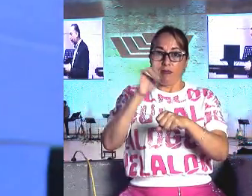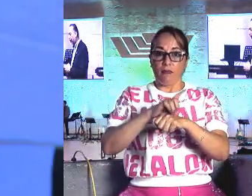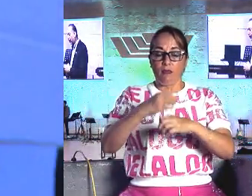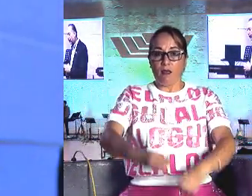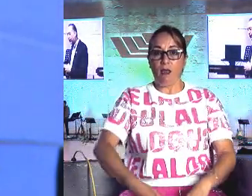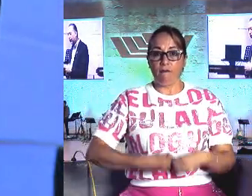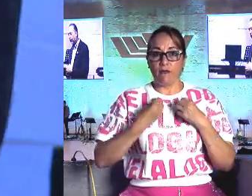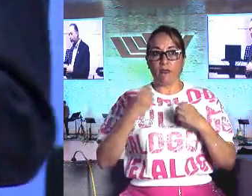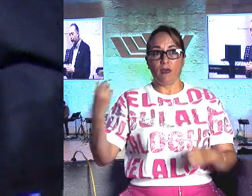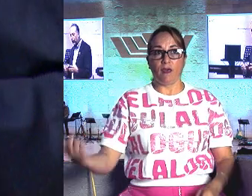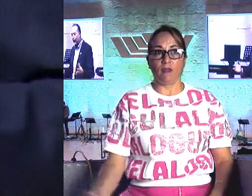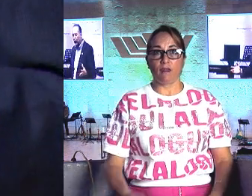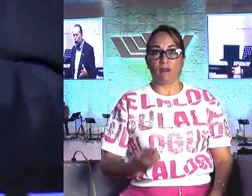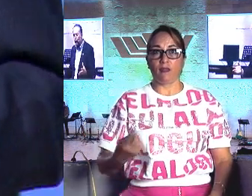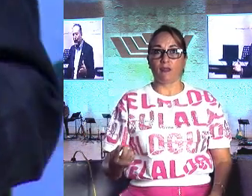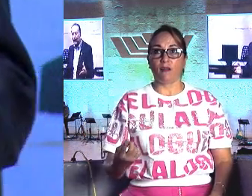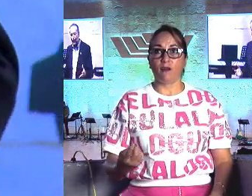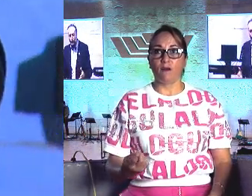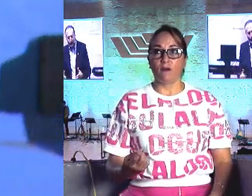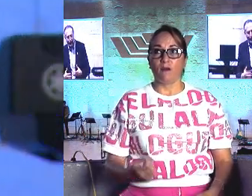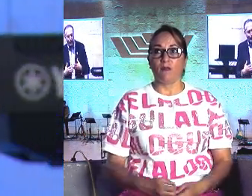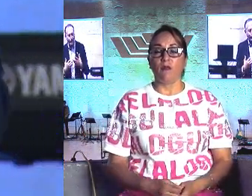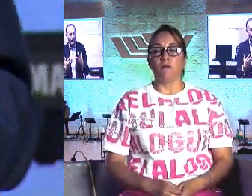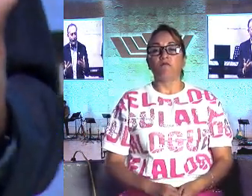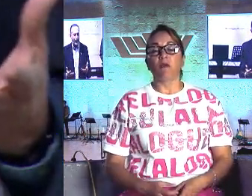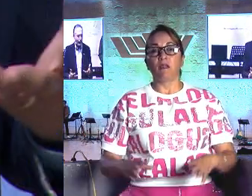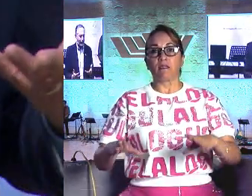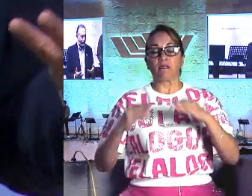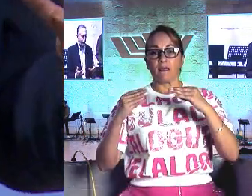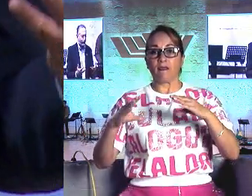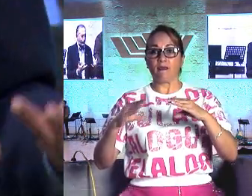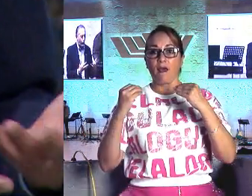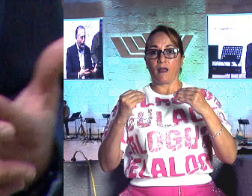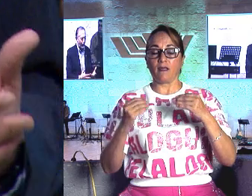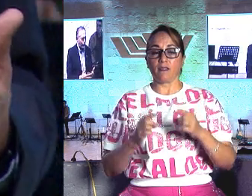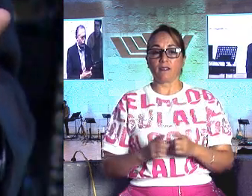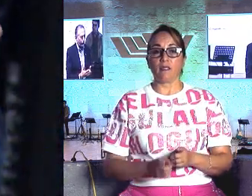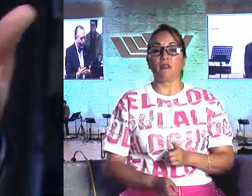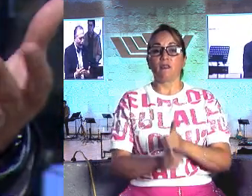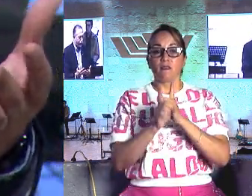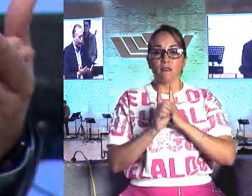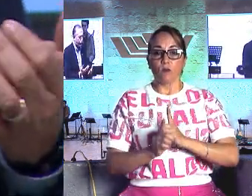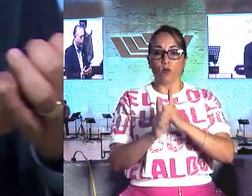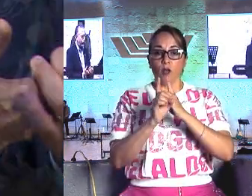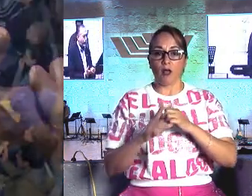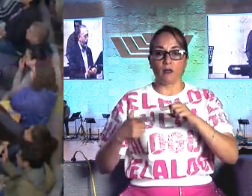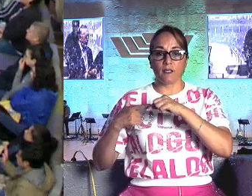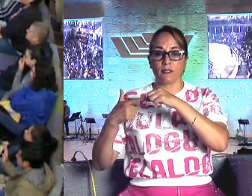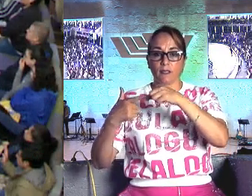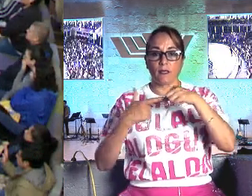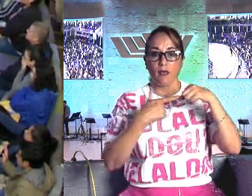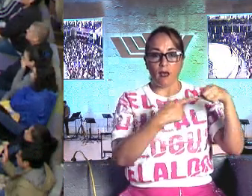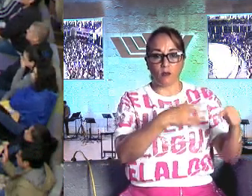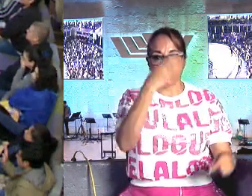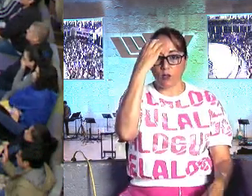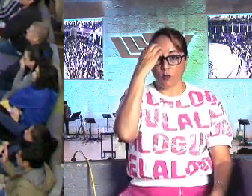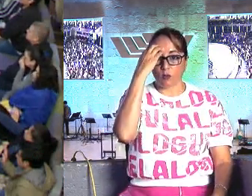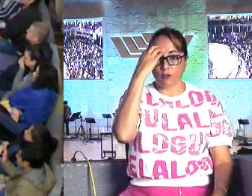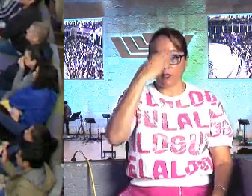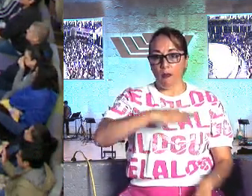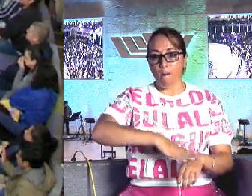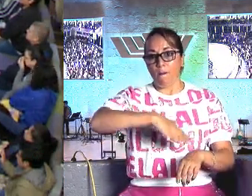eterna. Permítenos a la iglesia enseñarles, discipularlos, guiarlos a conocer más tu